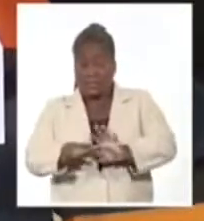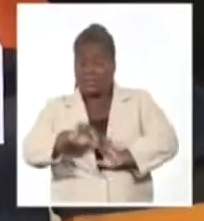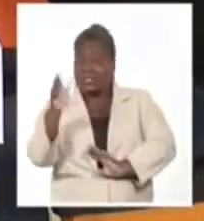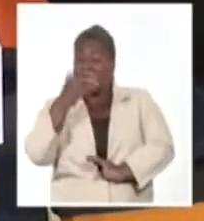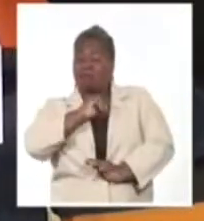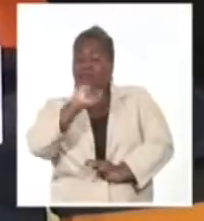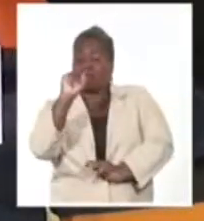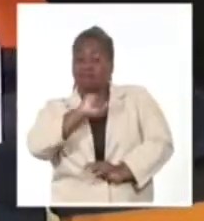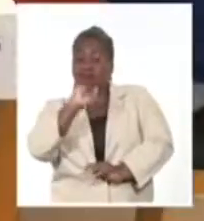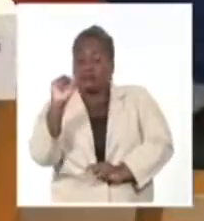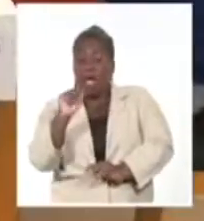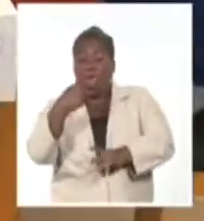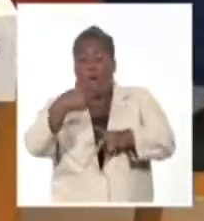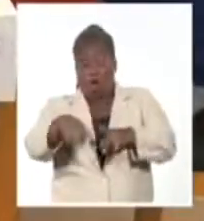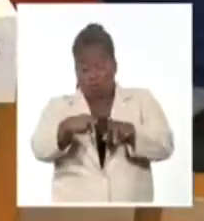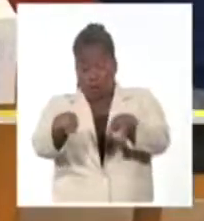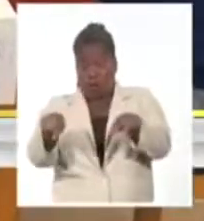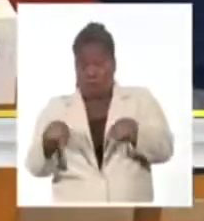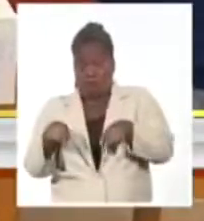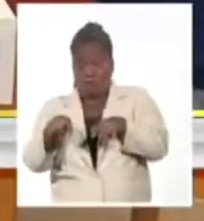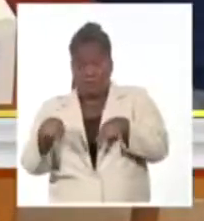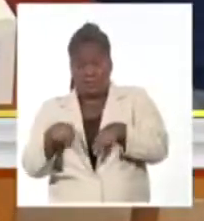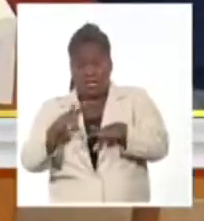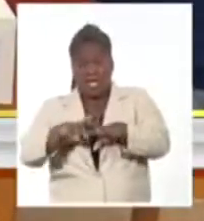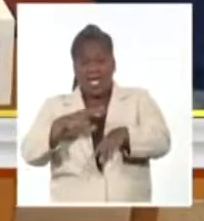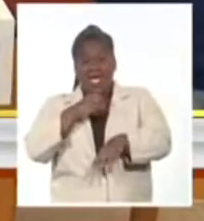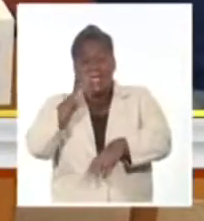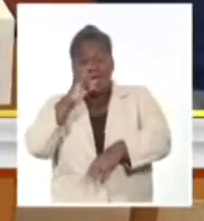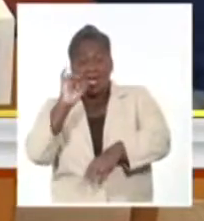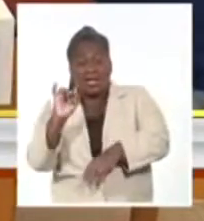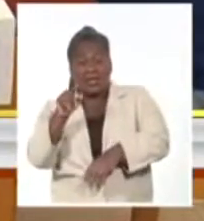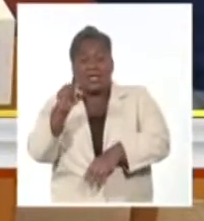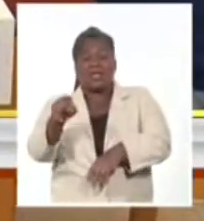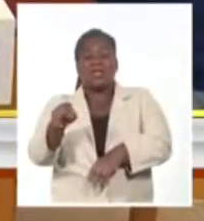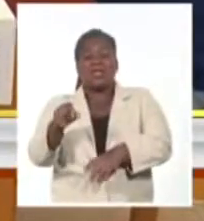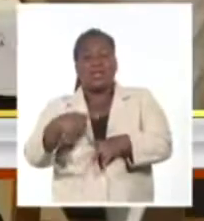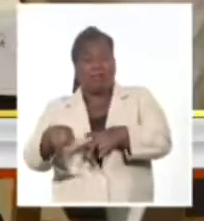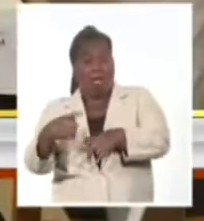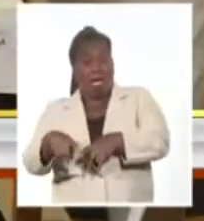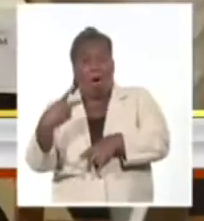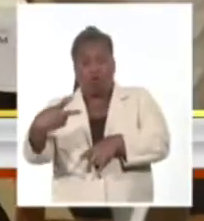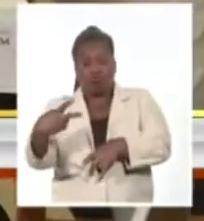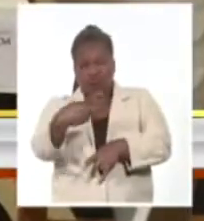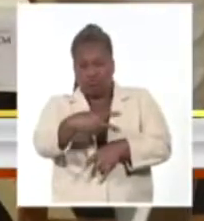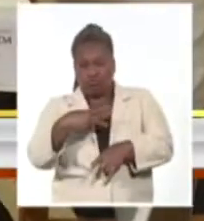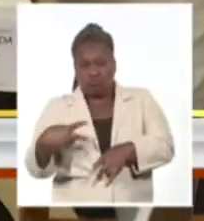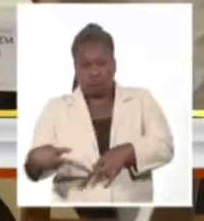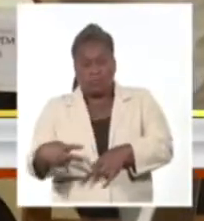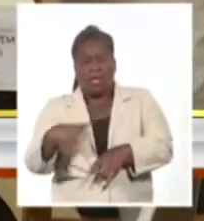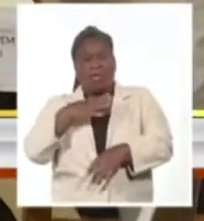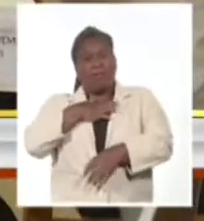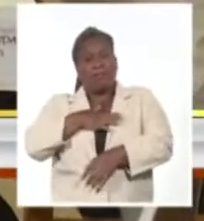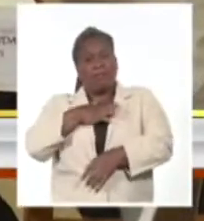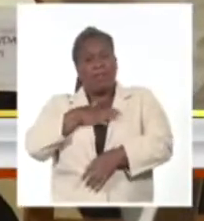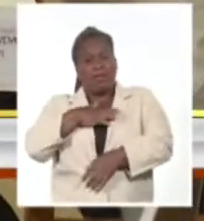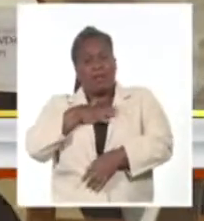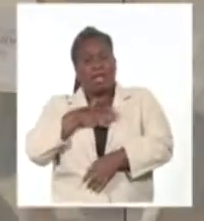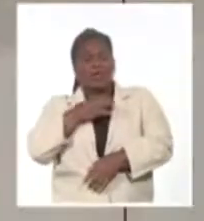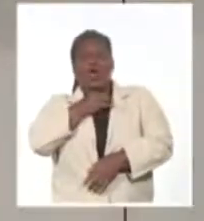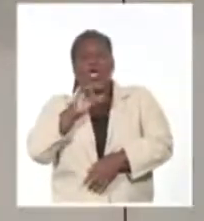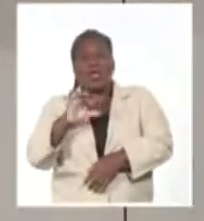las restantes mesas serán oponentes Henry y Hermes, Arnaldo y Lelis, Eizan y Omar. El descanso corresponde a